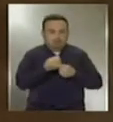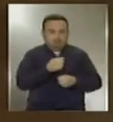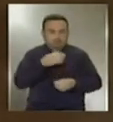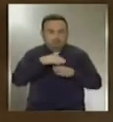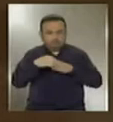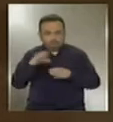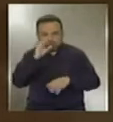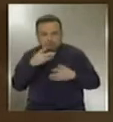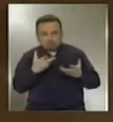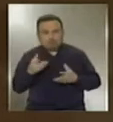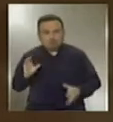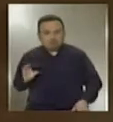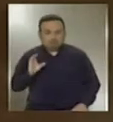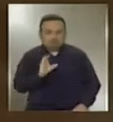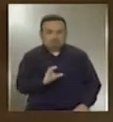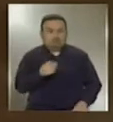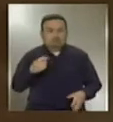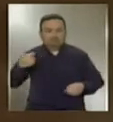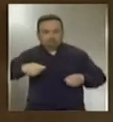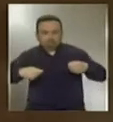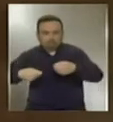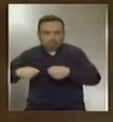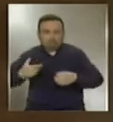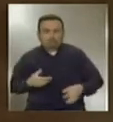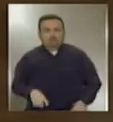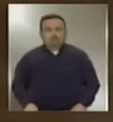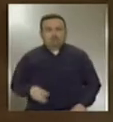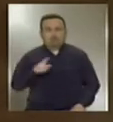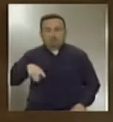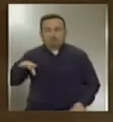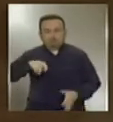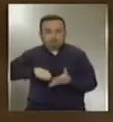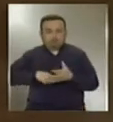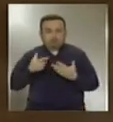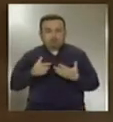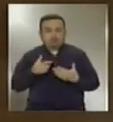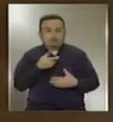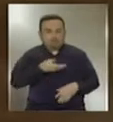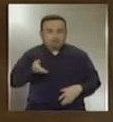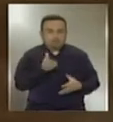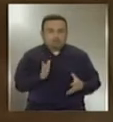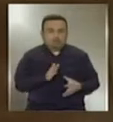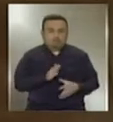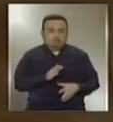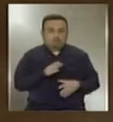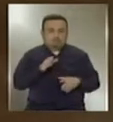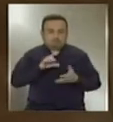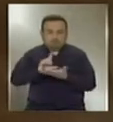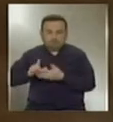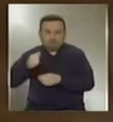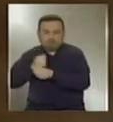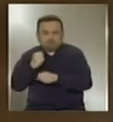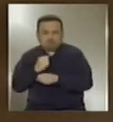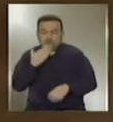y turismo para introducir subsidios a la contratación y a la mantención de las plazas laborales